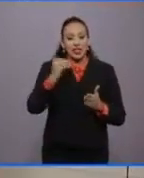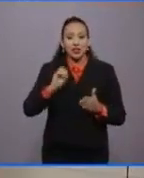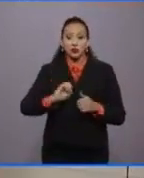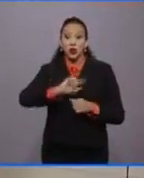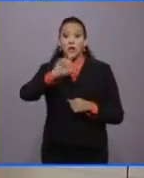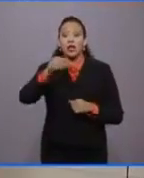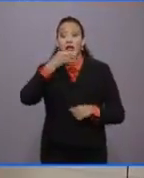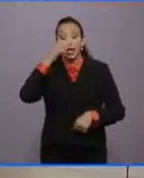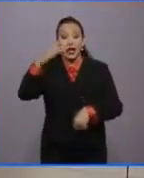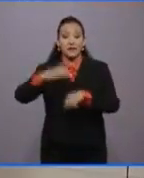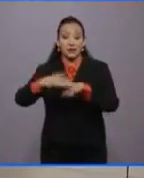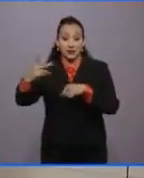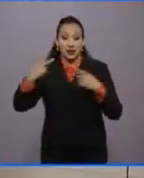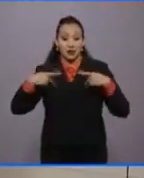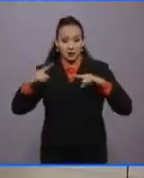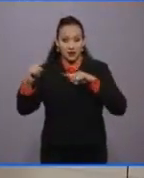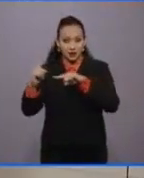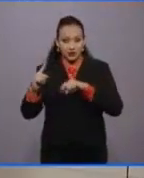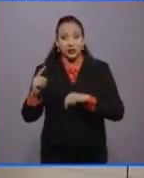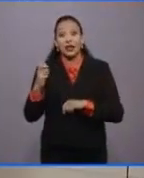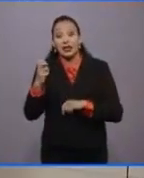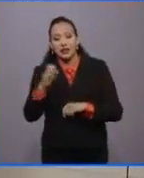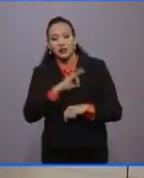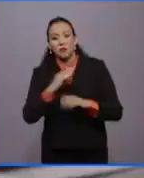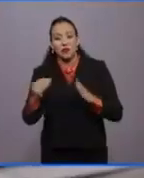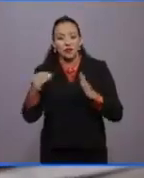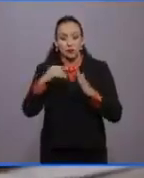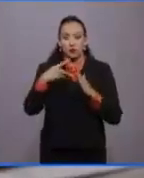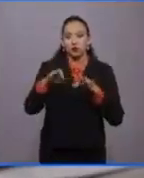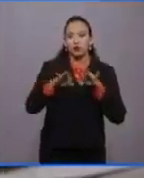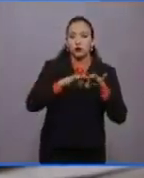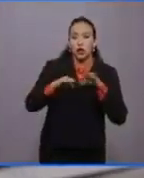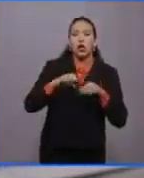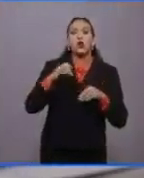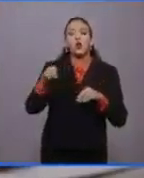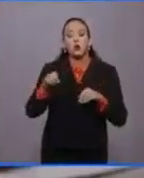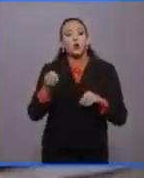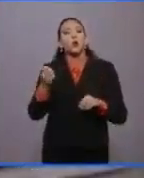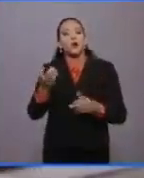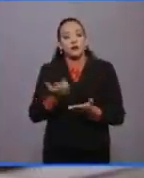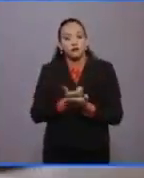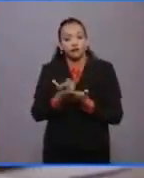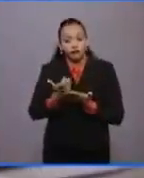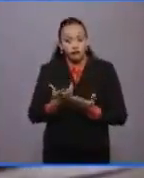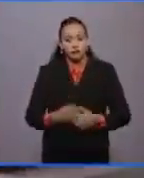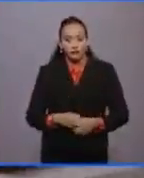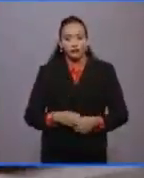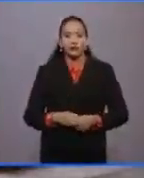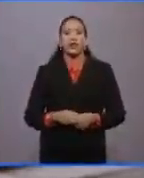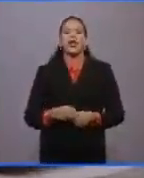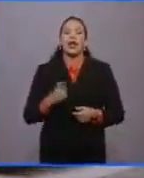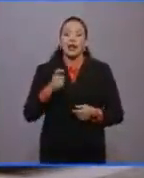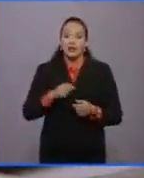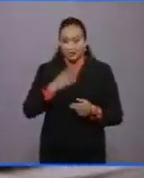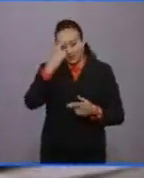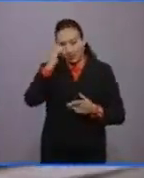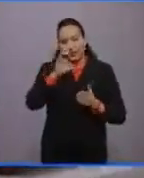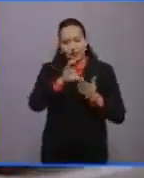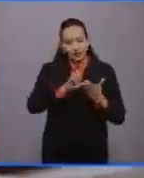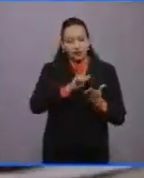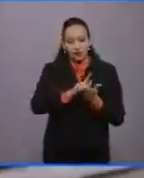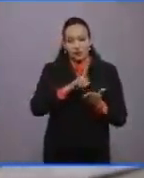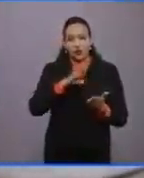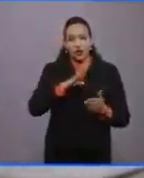sea notificado al afectado y puede incluir tanto sus funciones como sus percepciones. La decisión tiene sustento